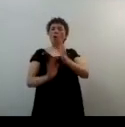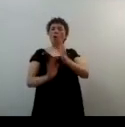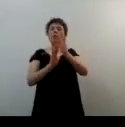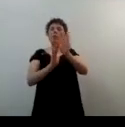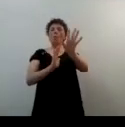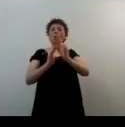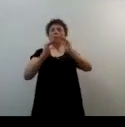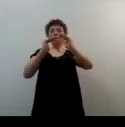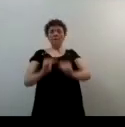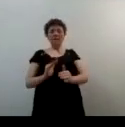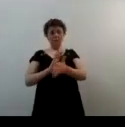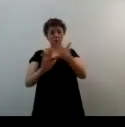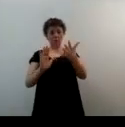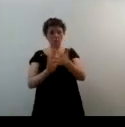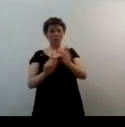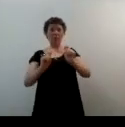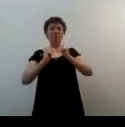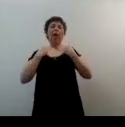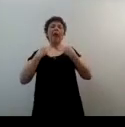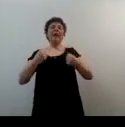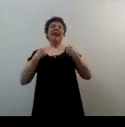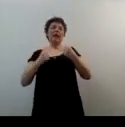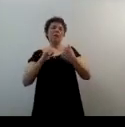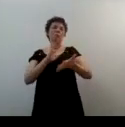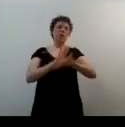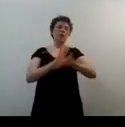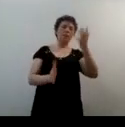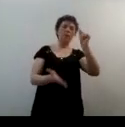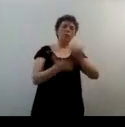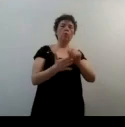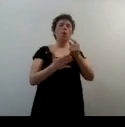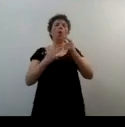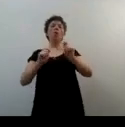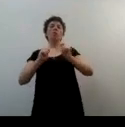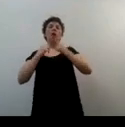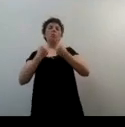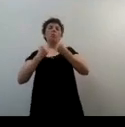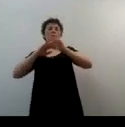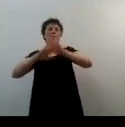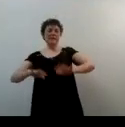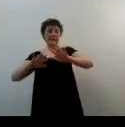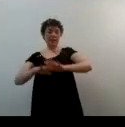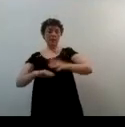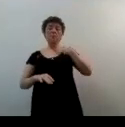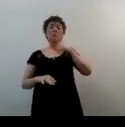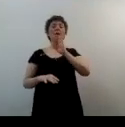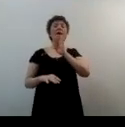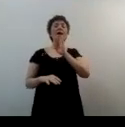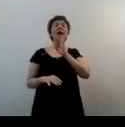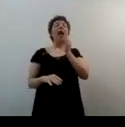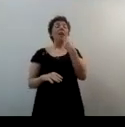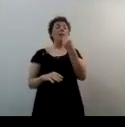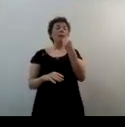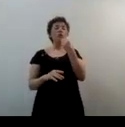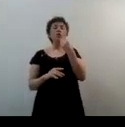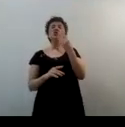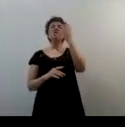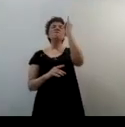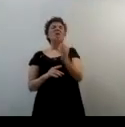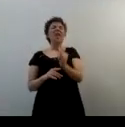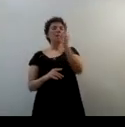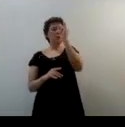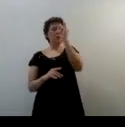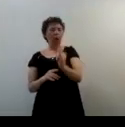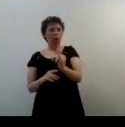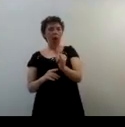pasar esa energía a mi cuerpo. Entonces, esos alimentos que precisamente os insistía de alto contenido en fibra son los que tienen un